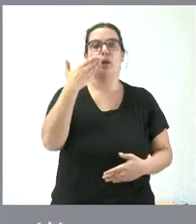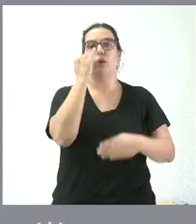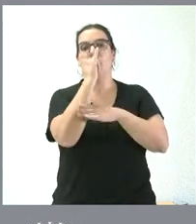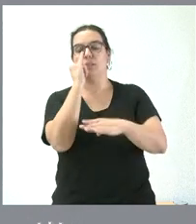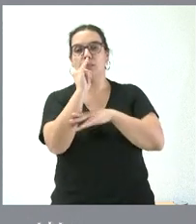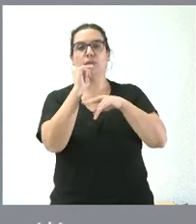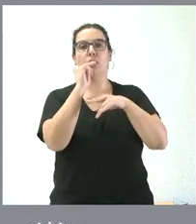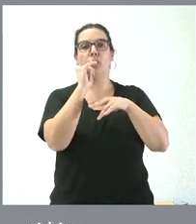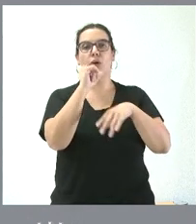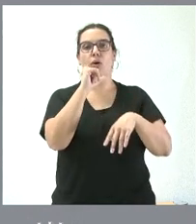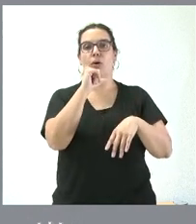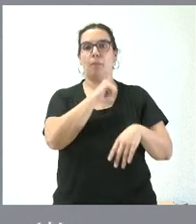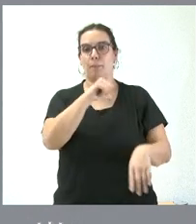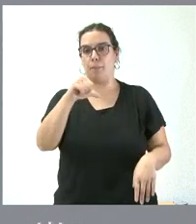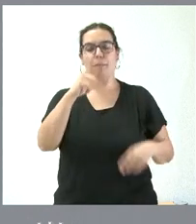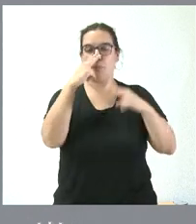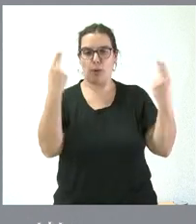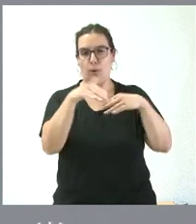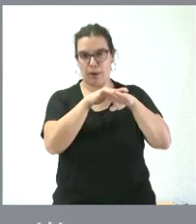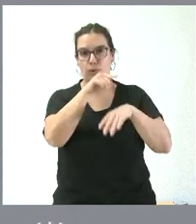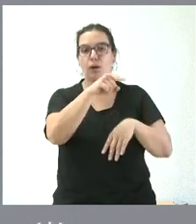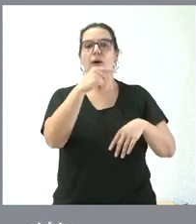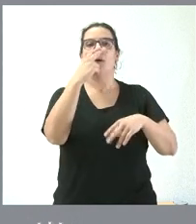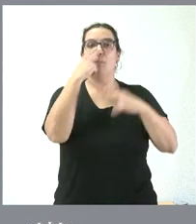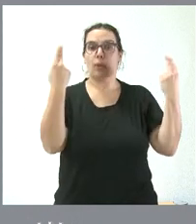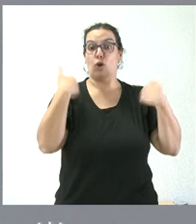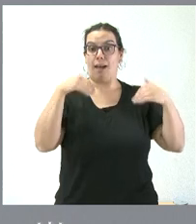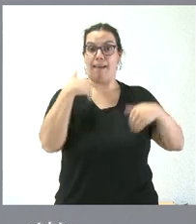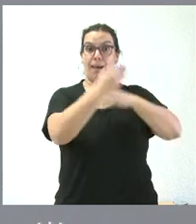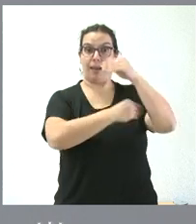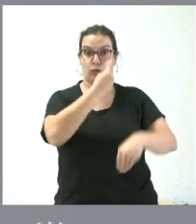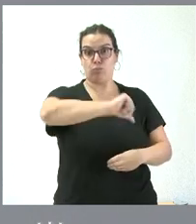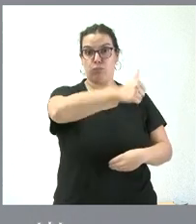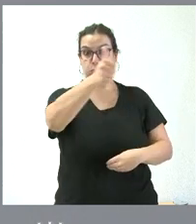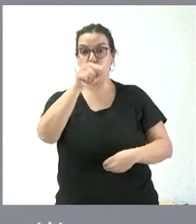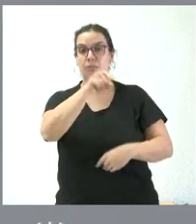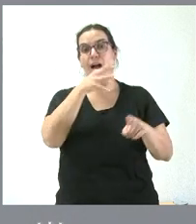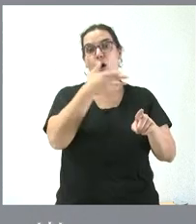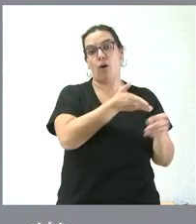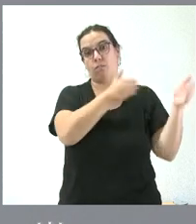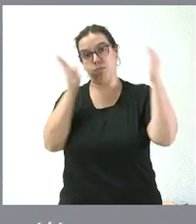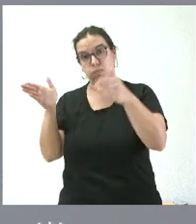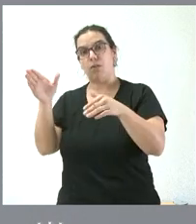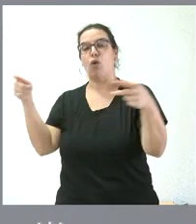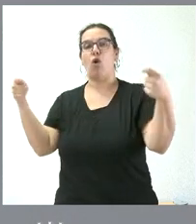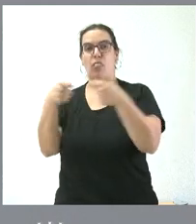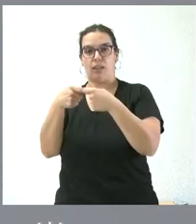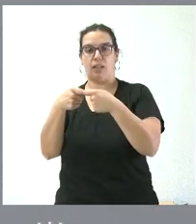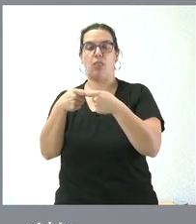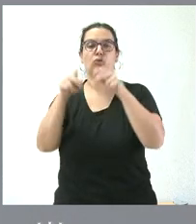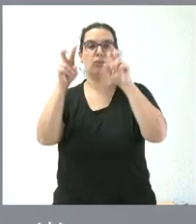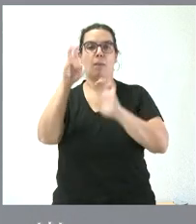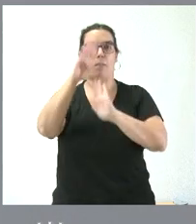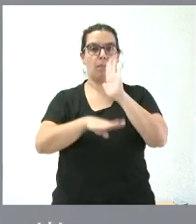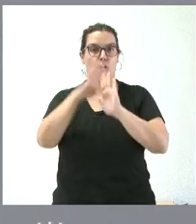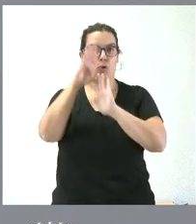de ámbito privado que ya tienen público Perdón que ya tienen los institutos públicos la actuaciones en relación con el programa de lectura de libros de texto de